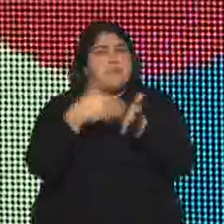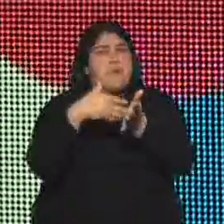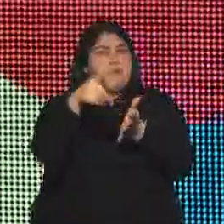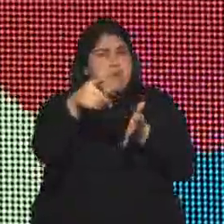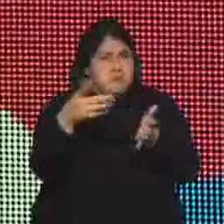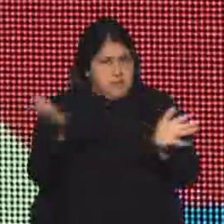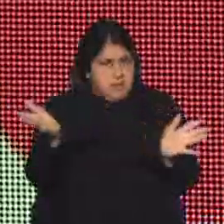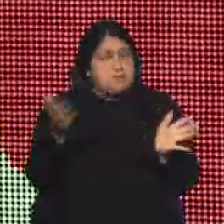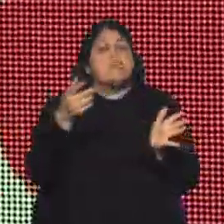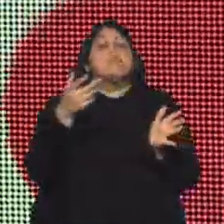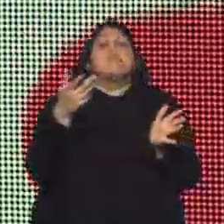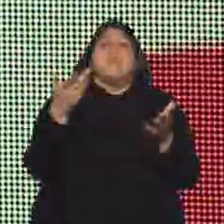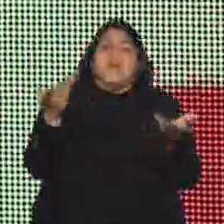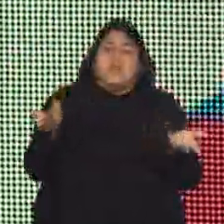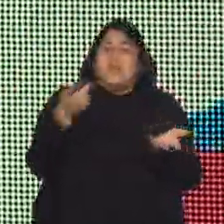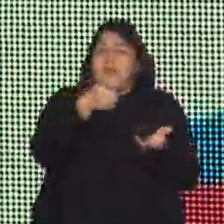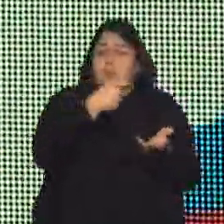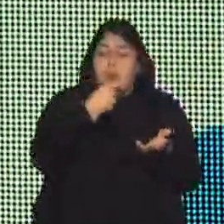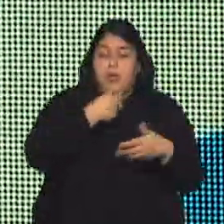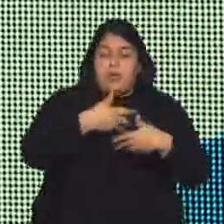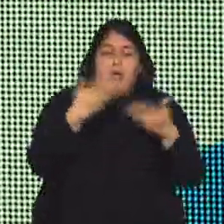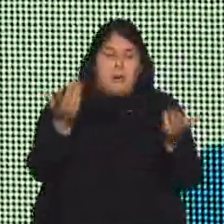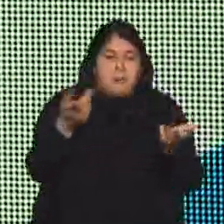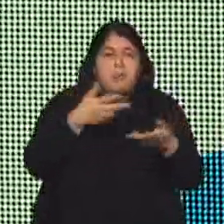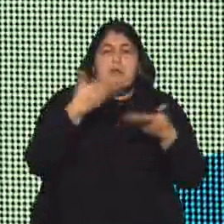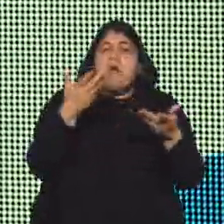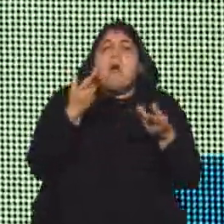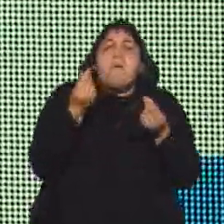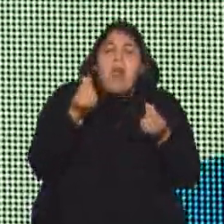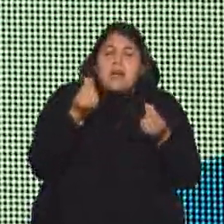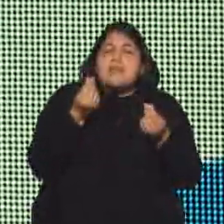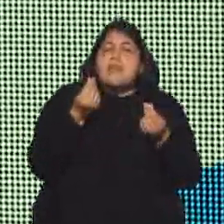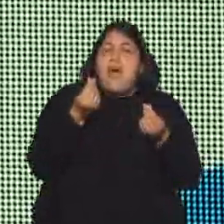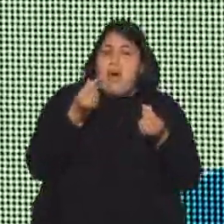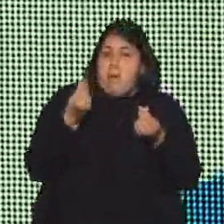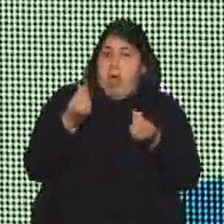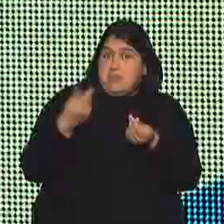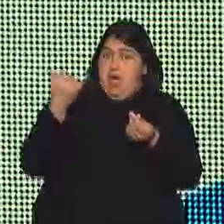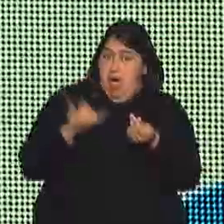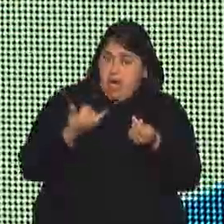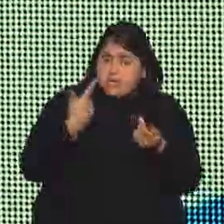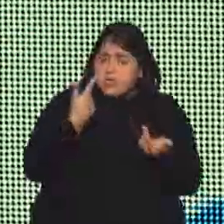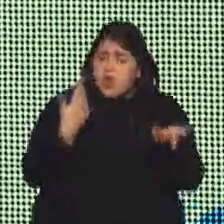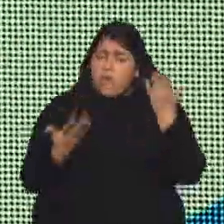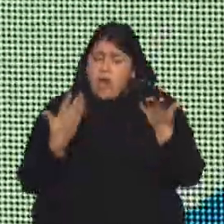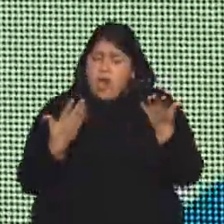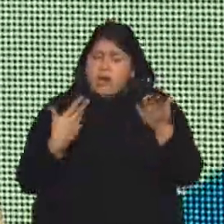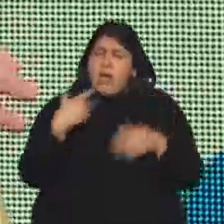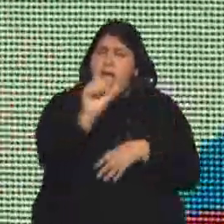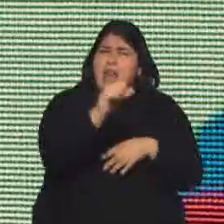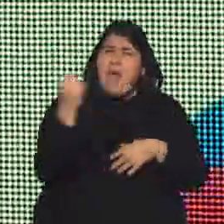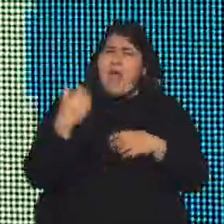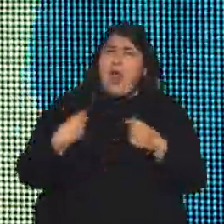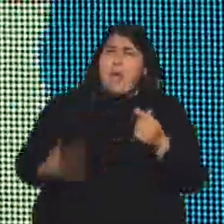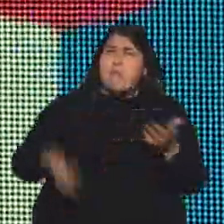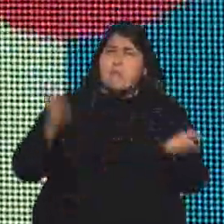cual. Entonces, sí, en caso de que llegas a tener la plata en efectivo, compará siempre cuánto me sale la heladera en